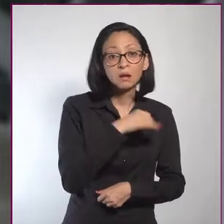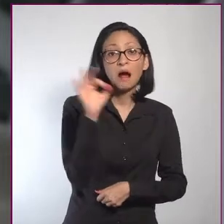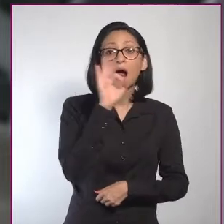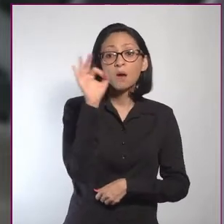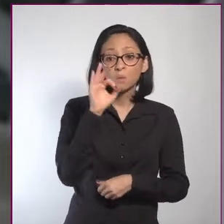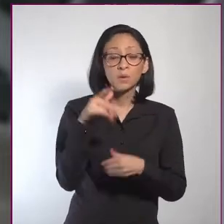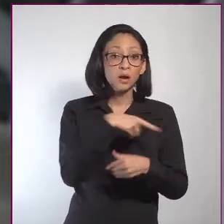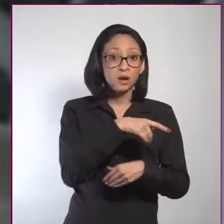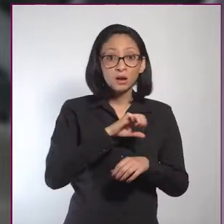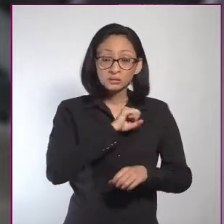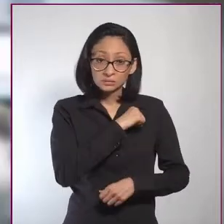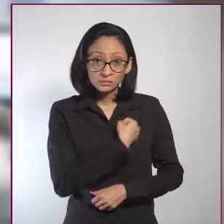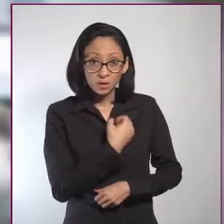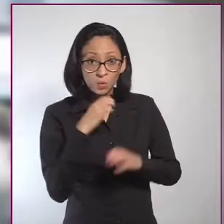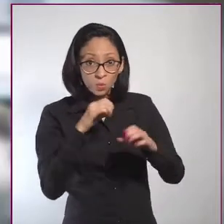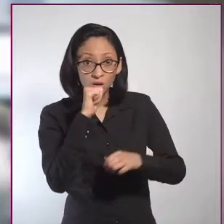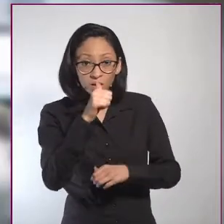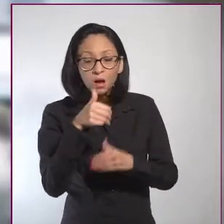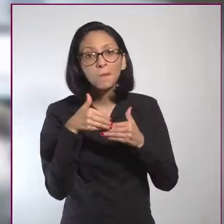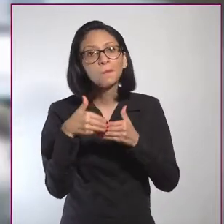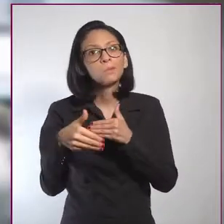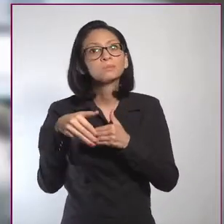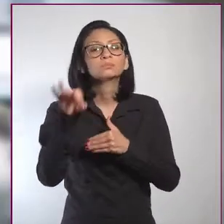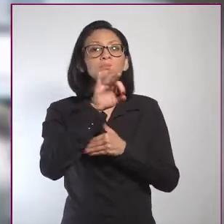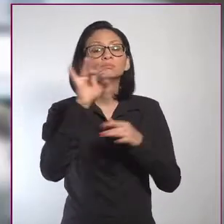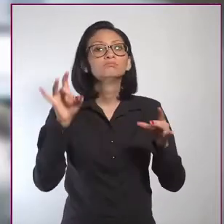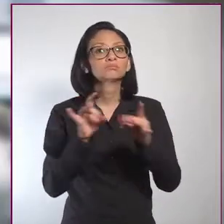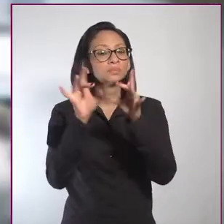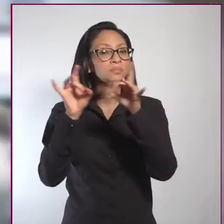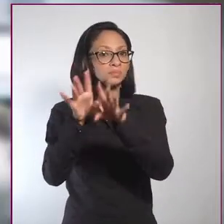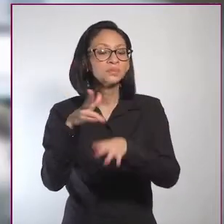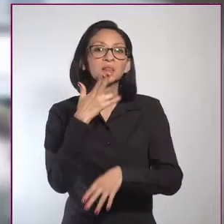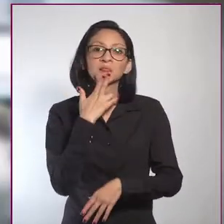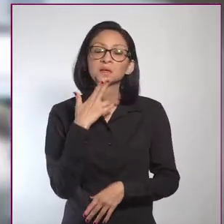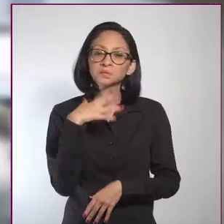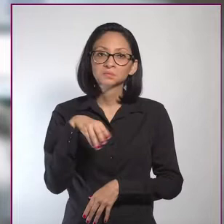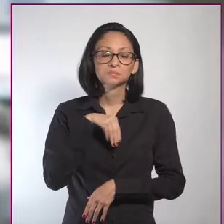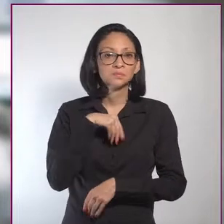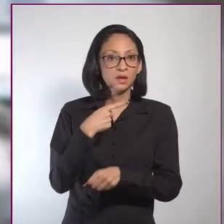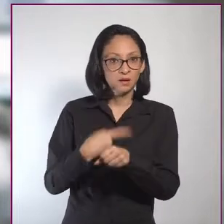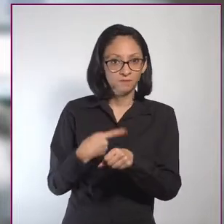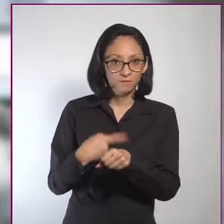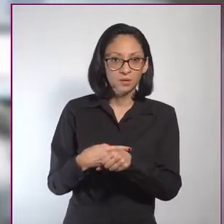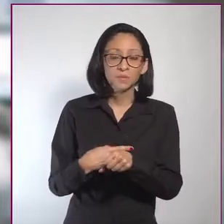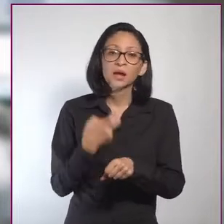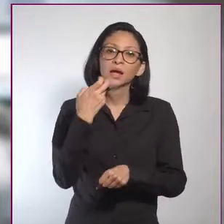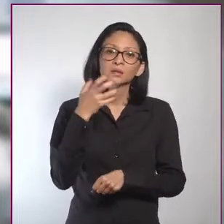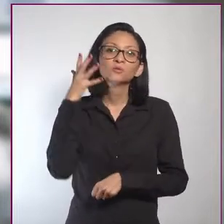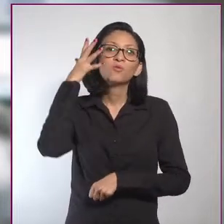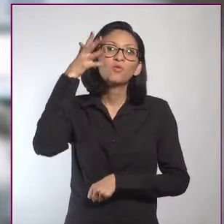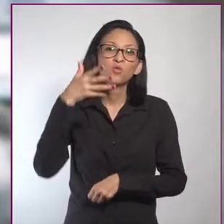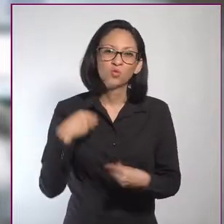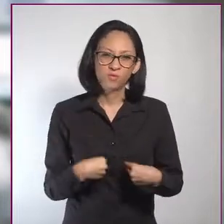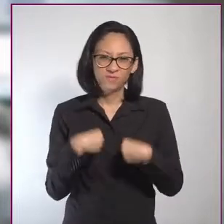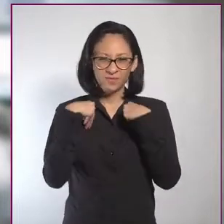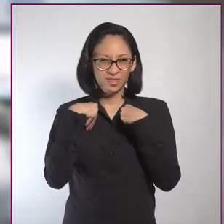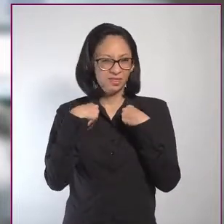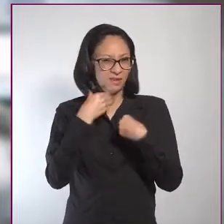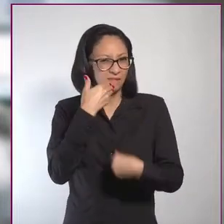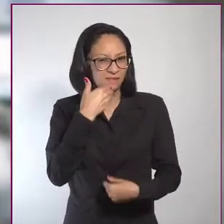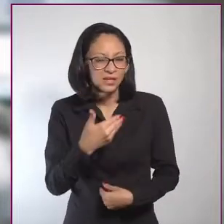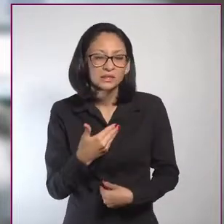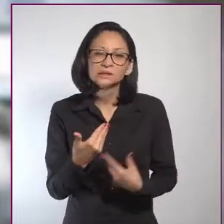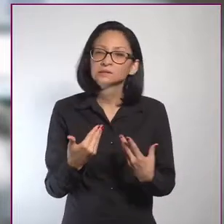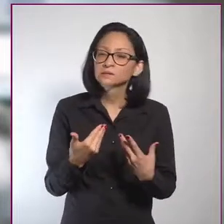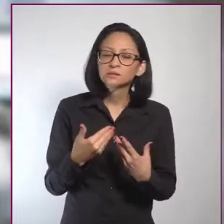muy temprano en su vida. Además de las repercusiones que afectan la calidad y la esperanza de vida de estas personas, las